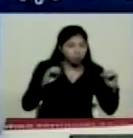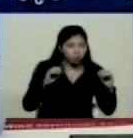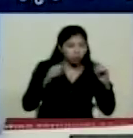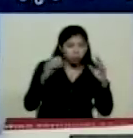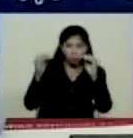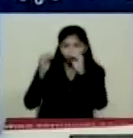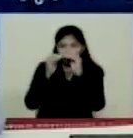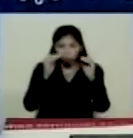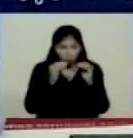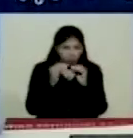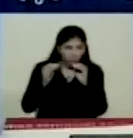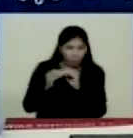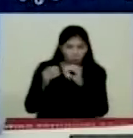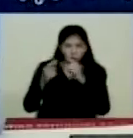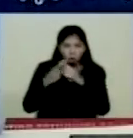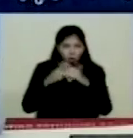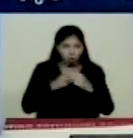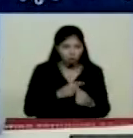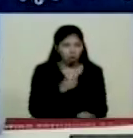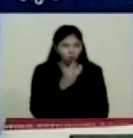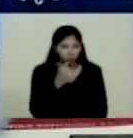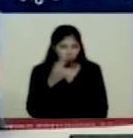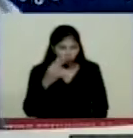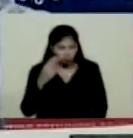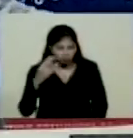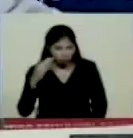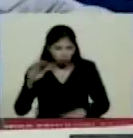del 100% de los votos.